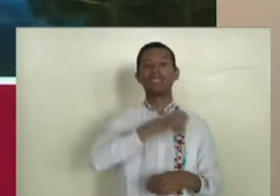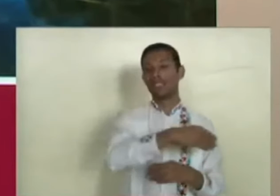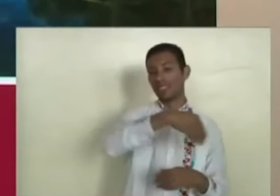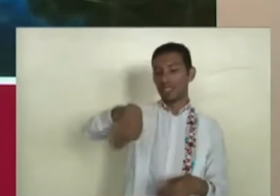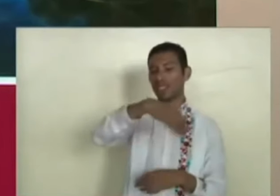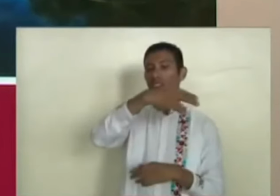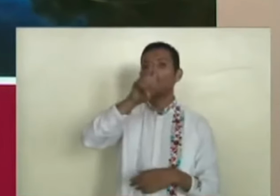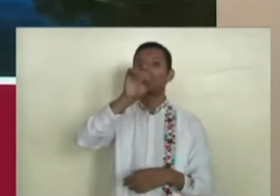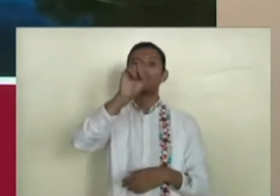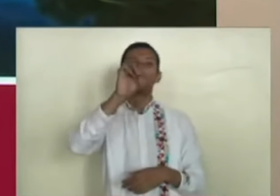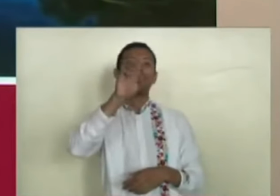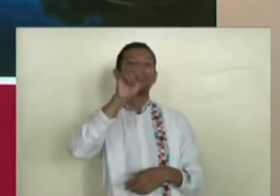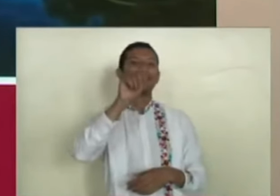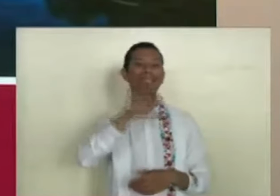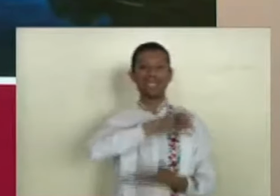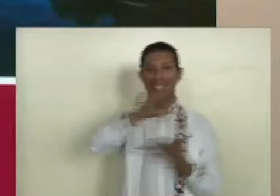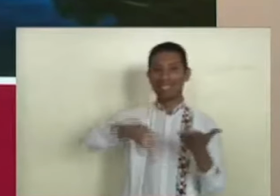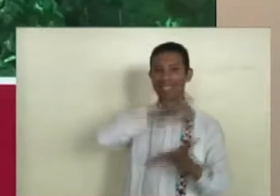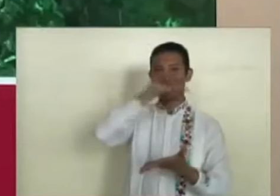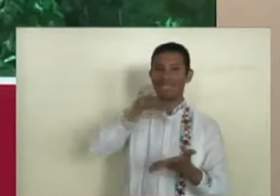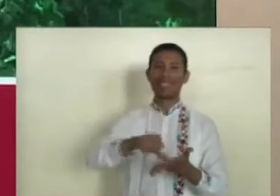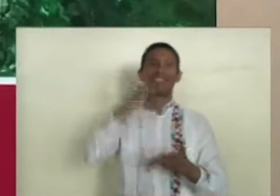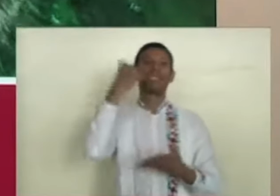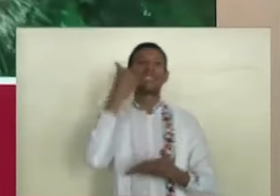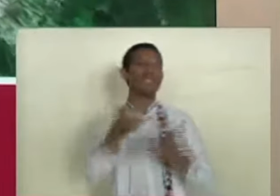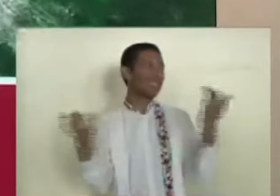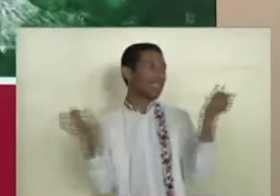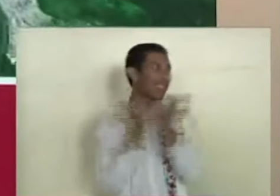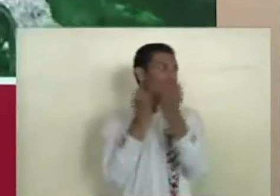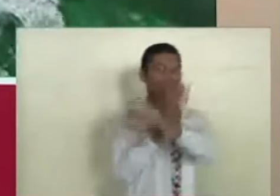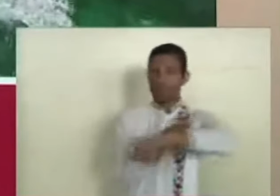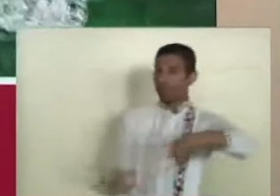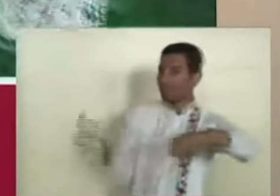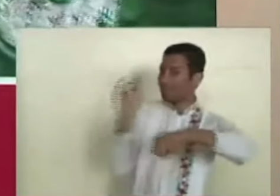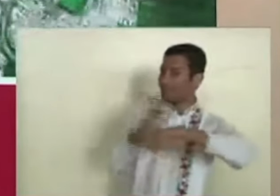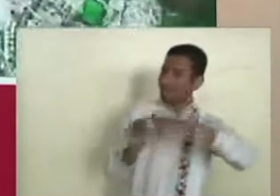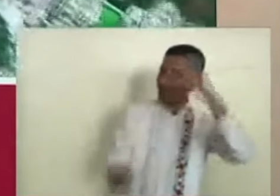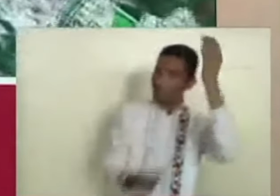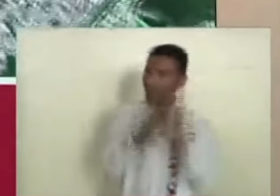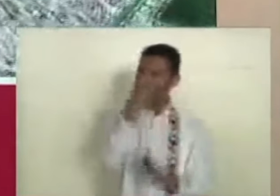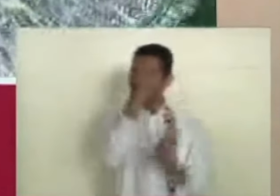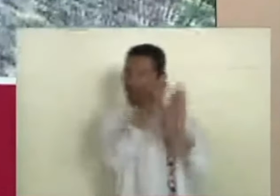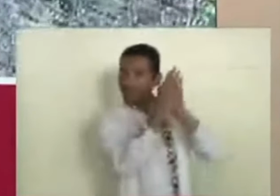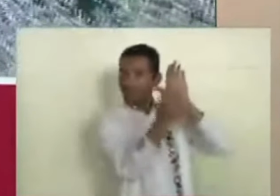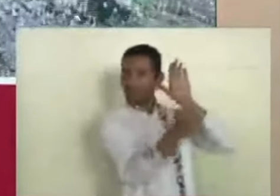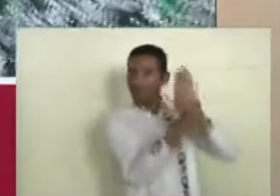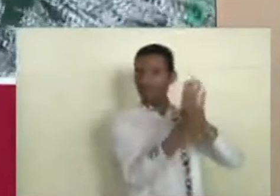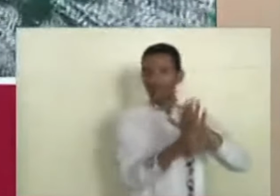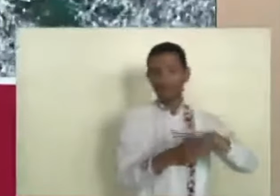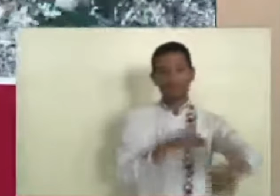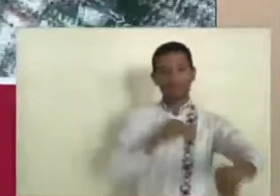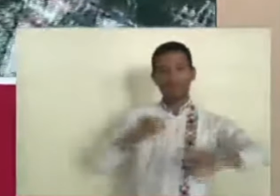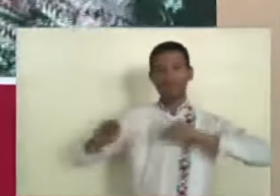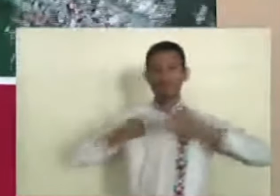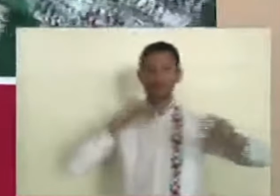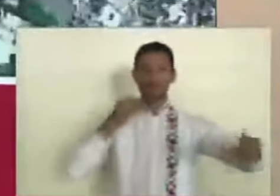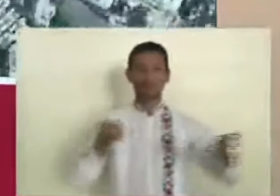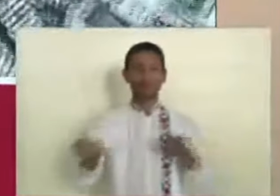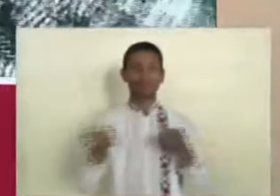el cual conecte el centro con el oriente de la ciudad. Asimismo, se implementarán nuevos sistemas de transportes públicos en los principales